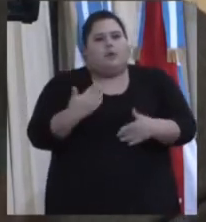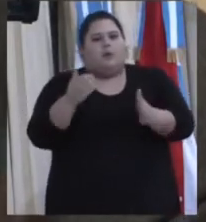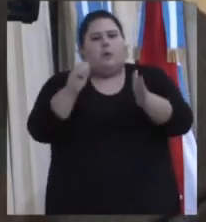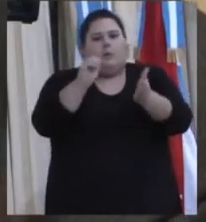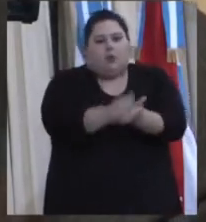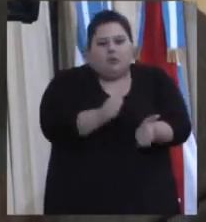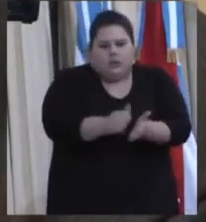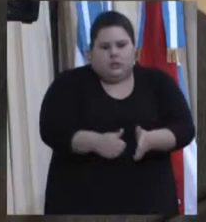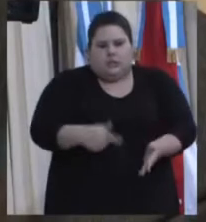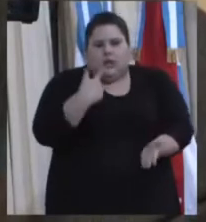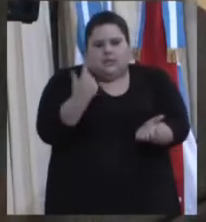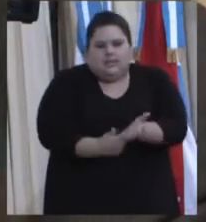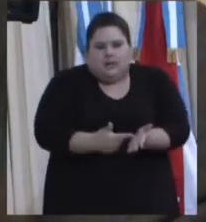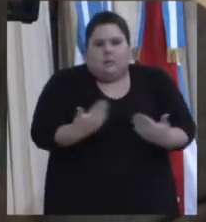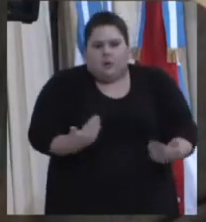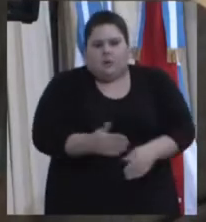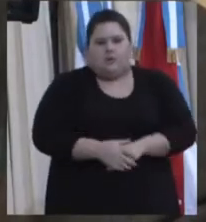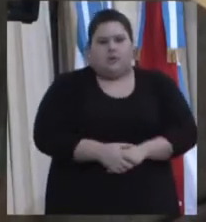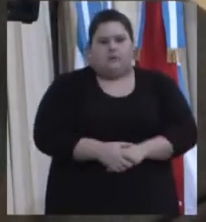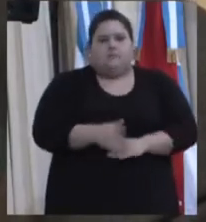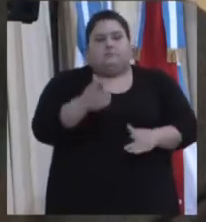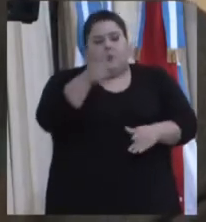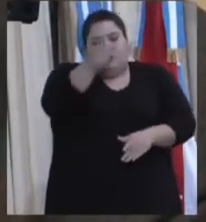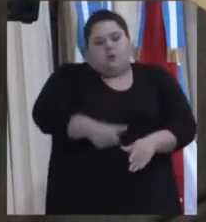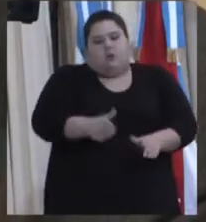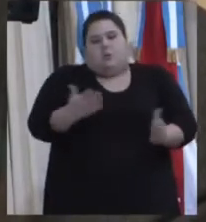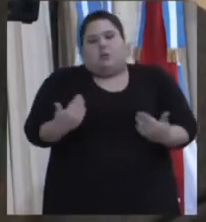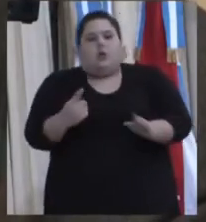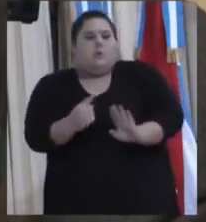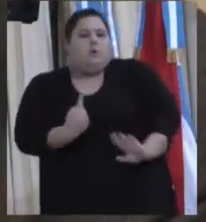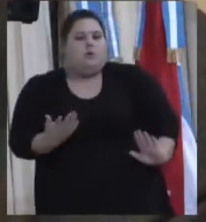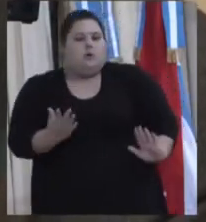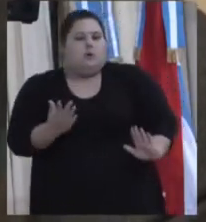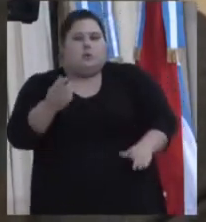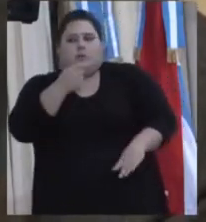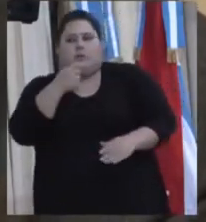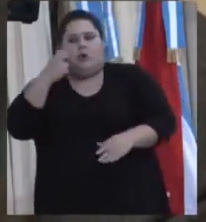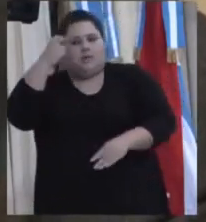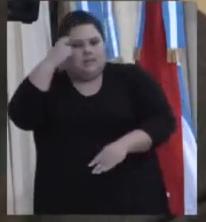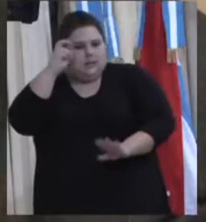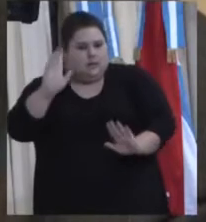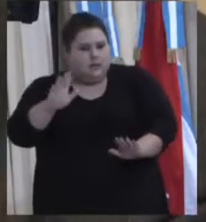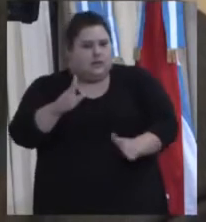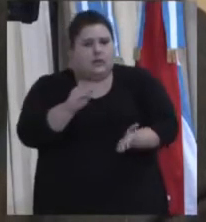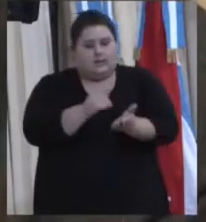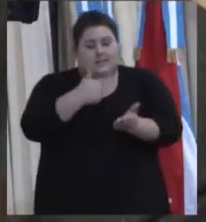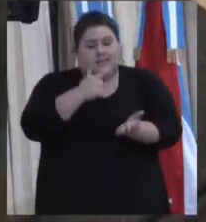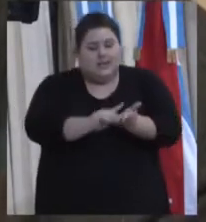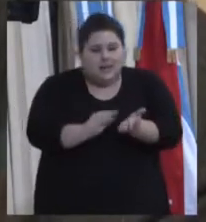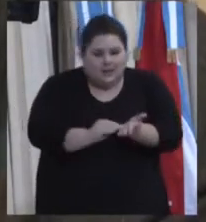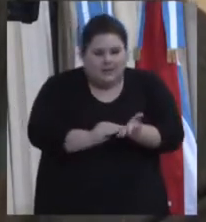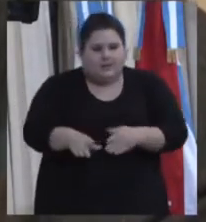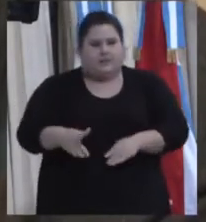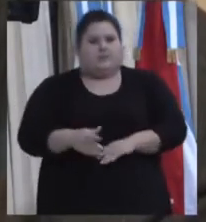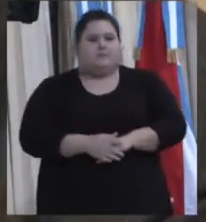disponer y decidir algo, y aquel que tenía la autoritas, que le correspondía al Senado, sobre todo romano, que era aquel que